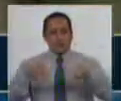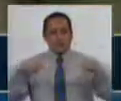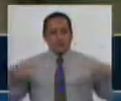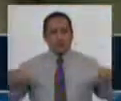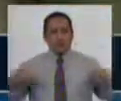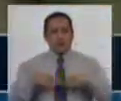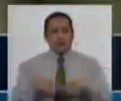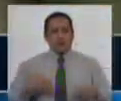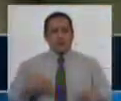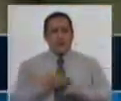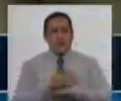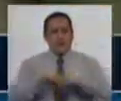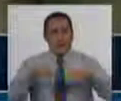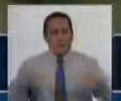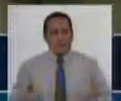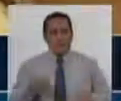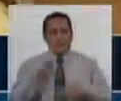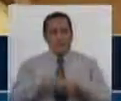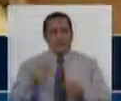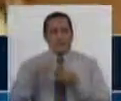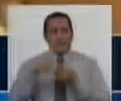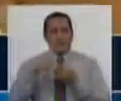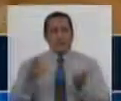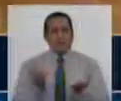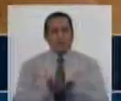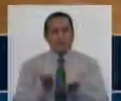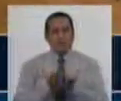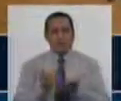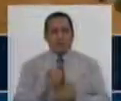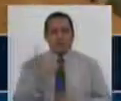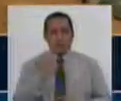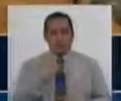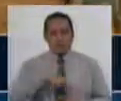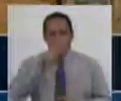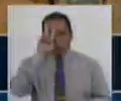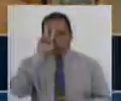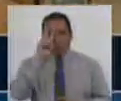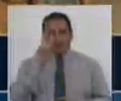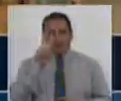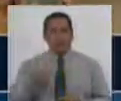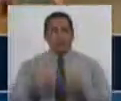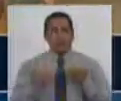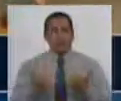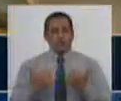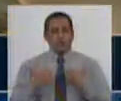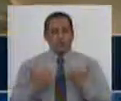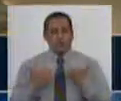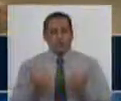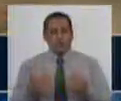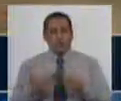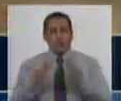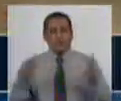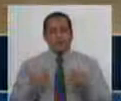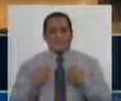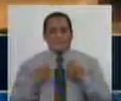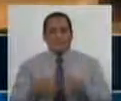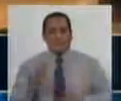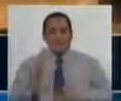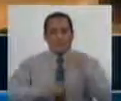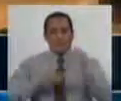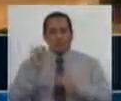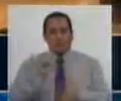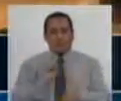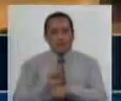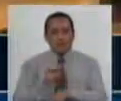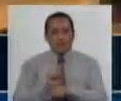estas carpetas y estas sillas a diferentes escuelas de la República. Hoy día tenemos un gran déficit de infraestructura